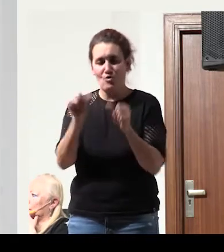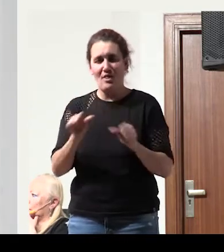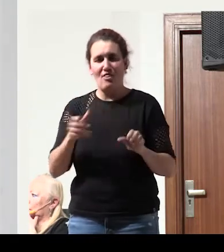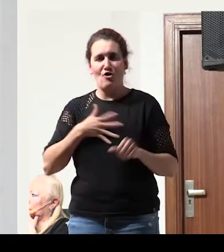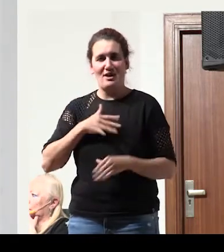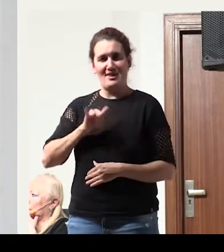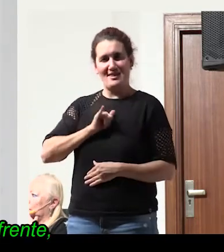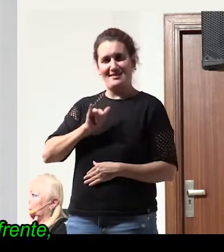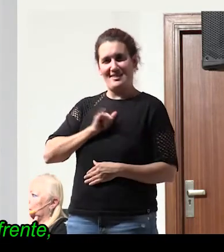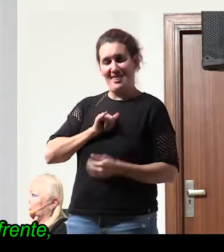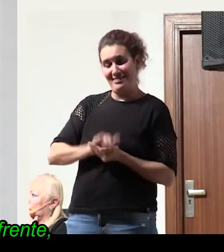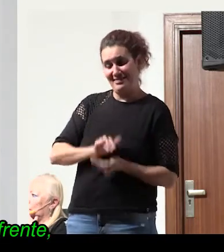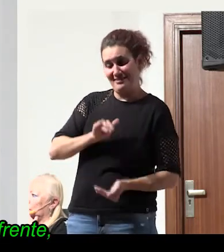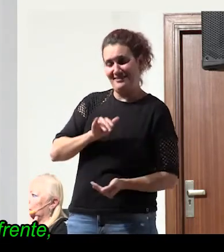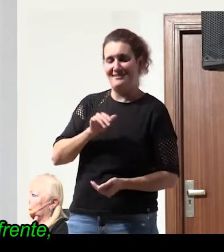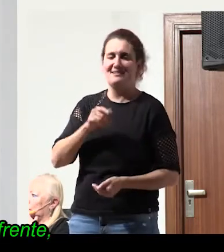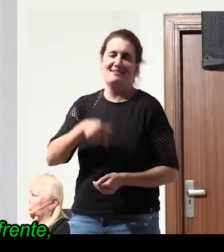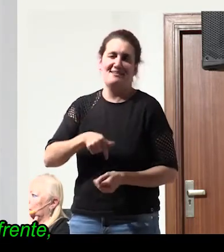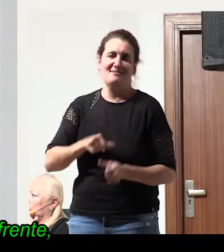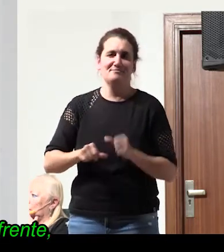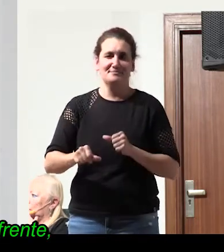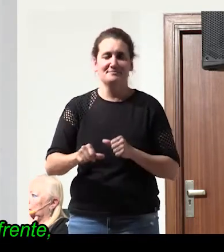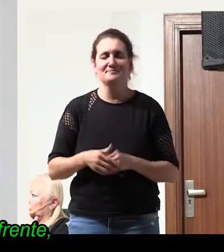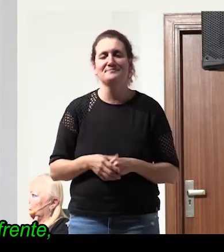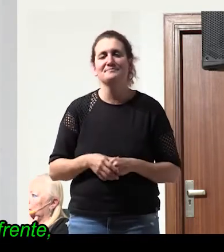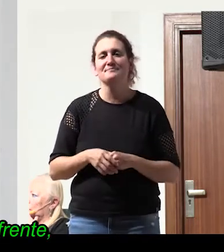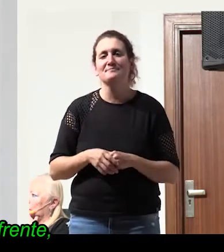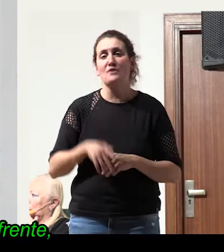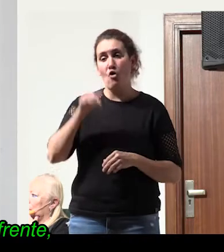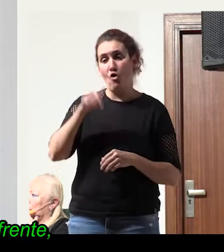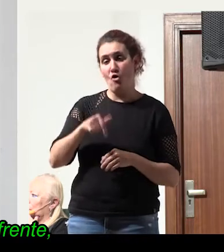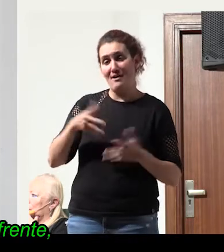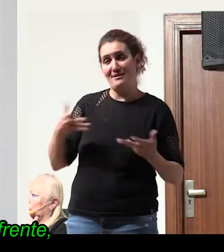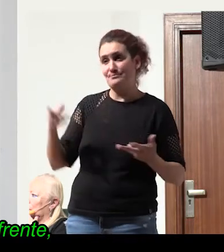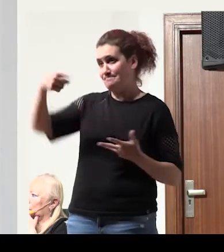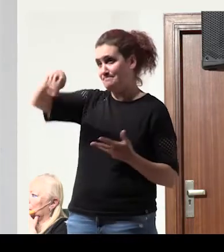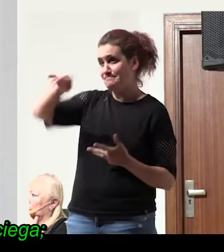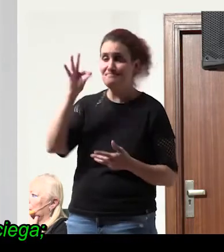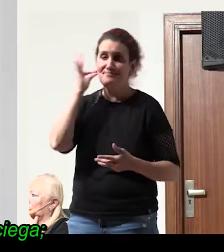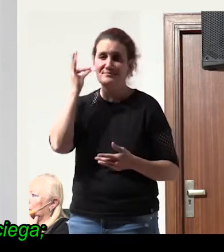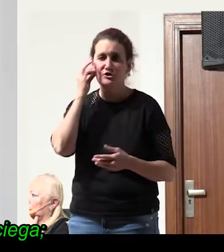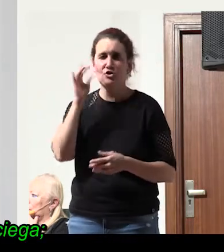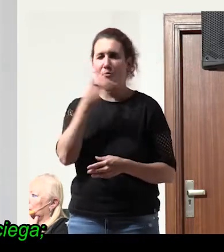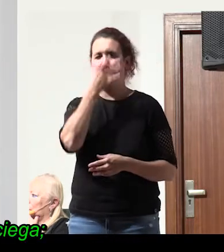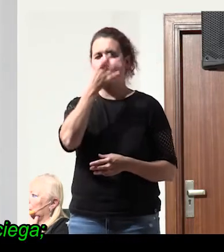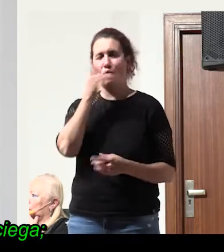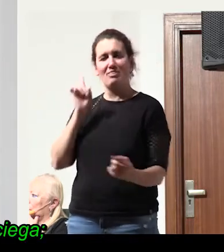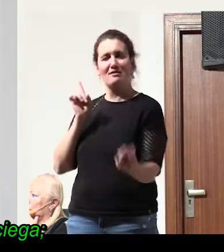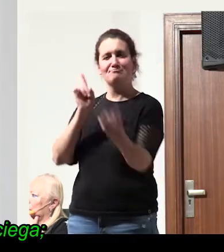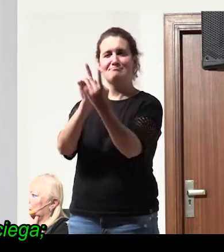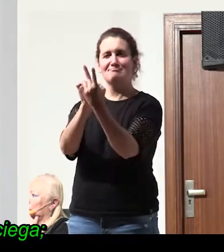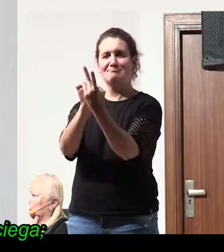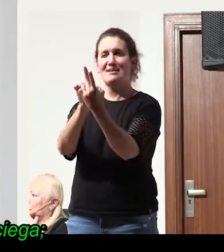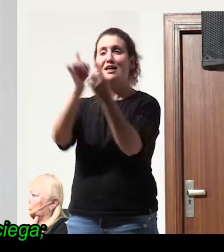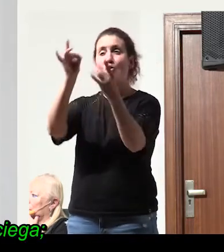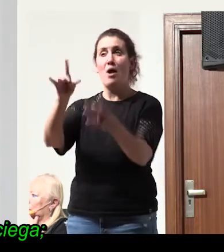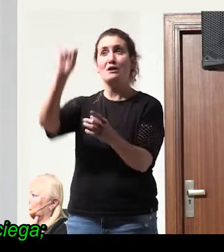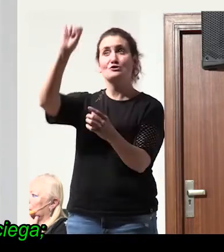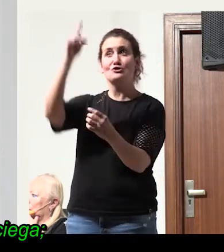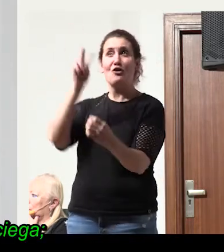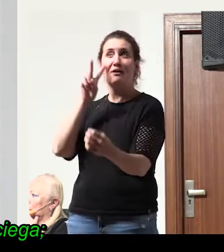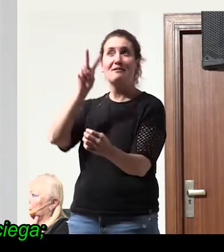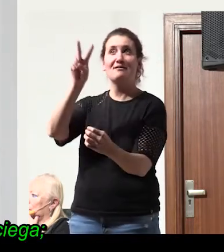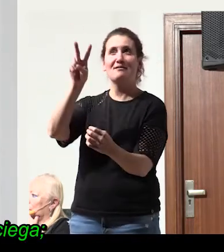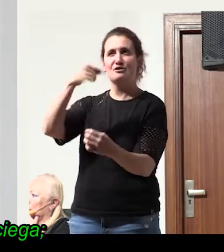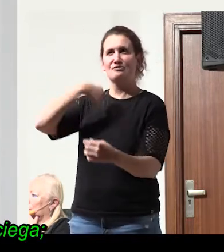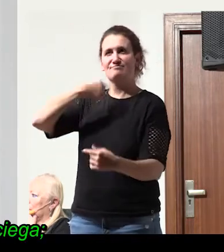infancia. Hoy, aquí con vosotras, quiero mirar a esa vergüenza de frente, como se mira al sol, firme en el